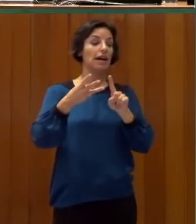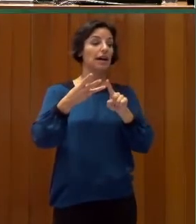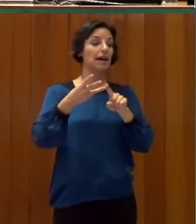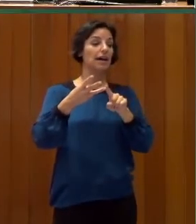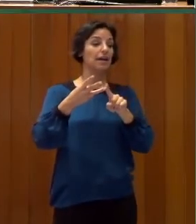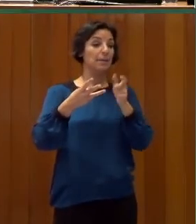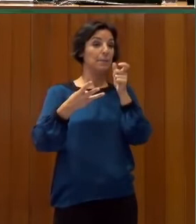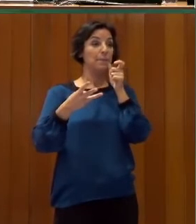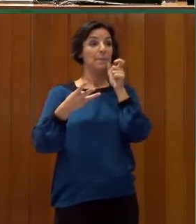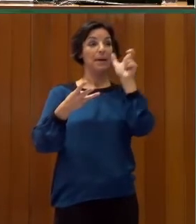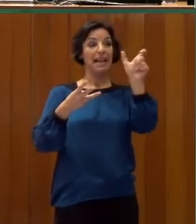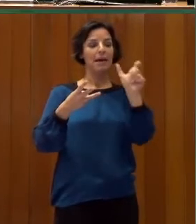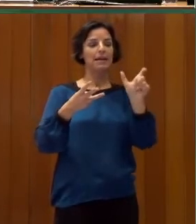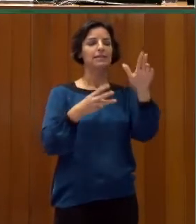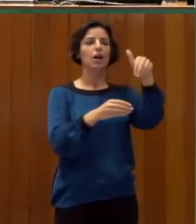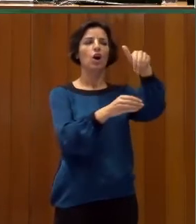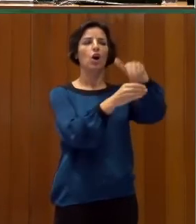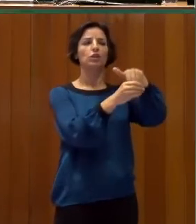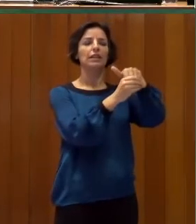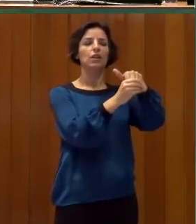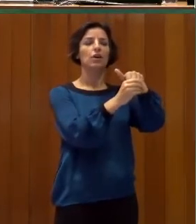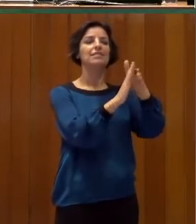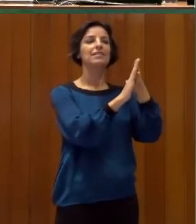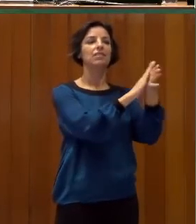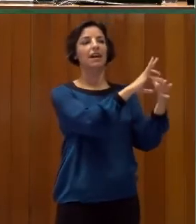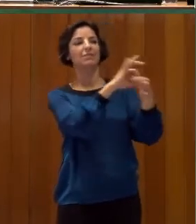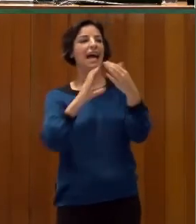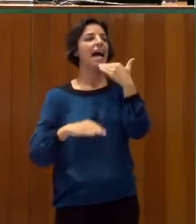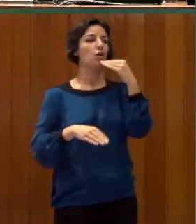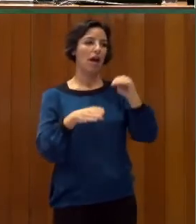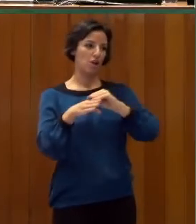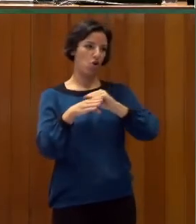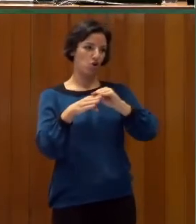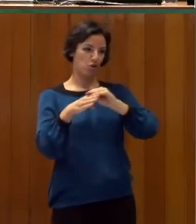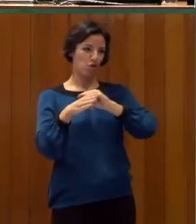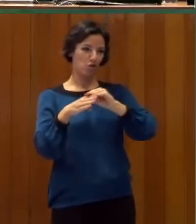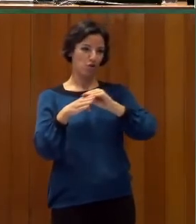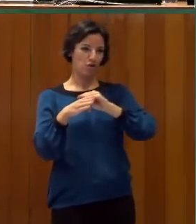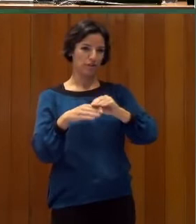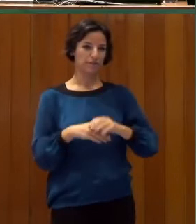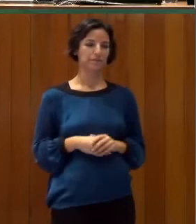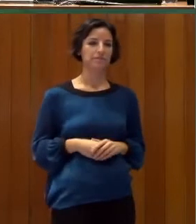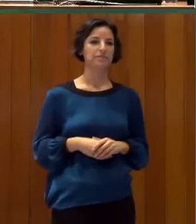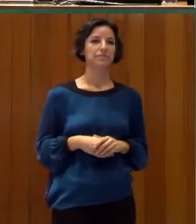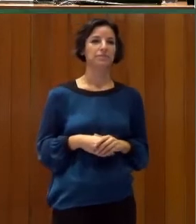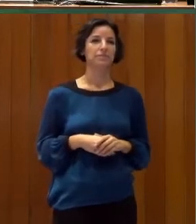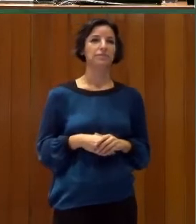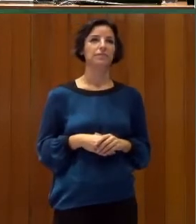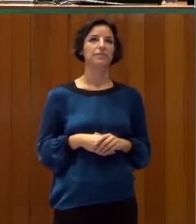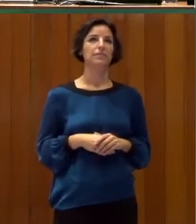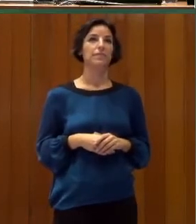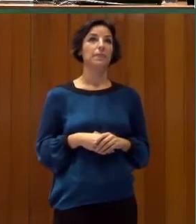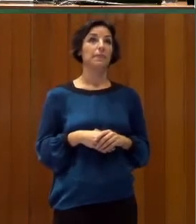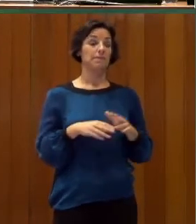y palabras con un contenido relacionado con el alcohol en el caso del Stroop de alcohol.